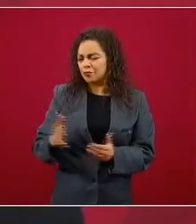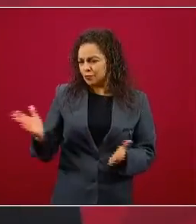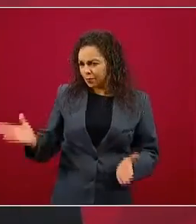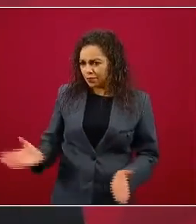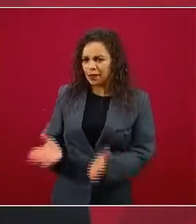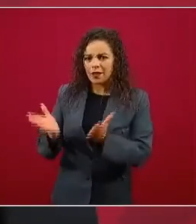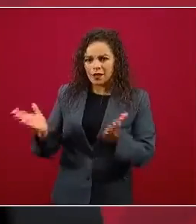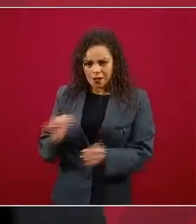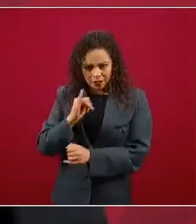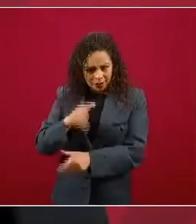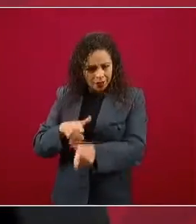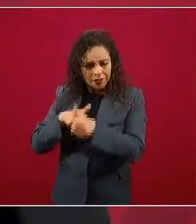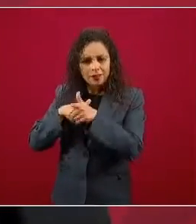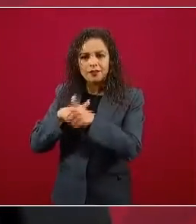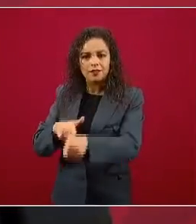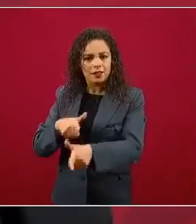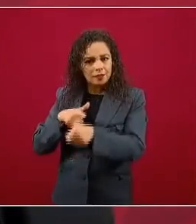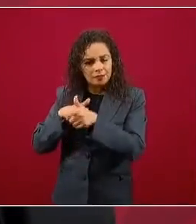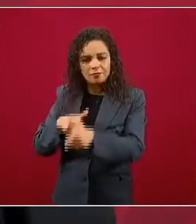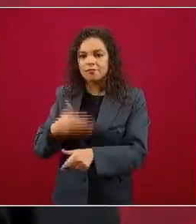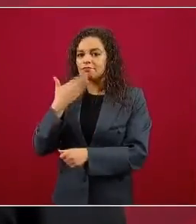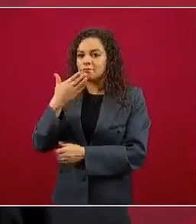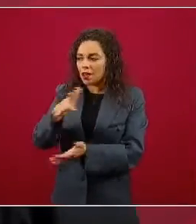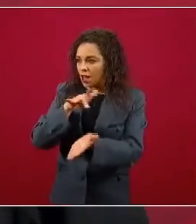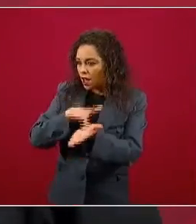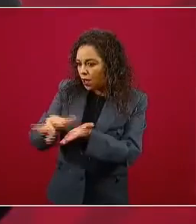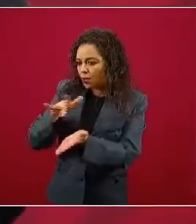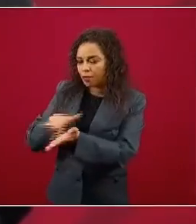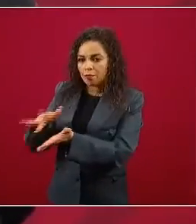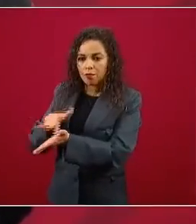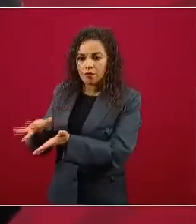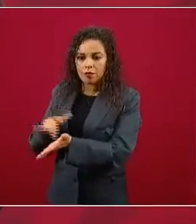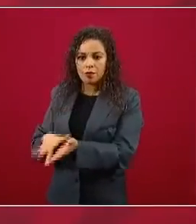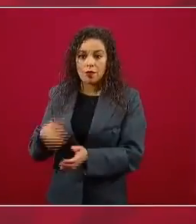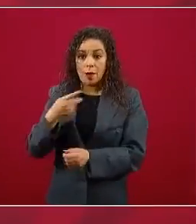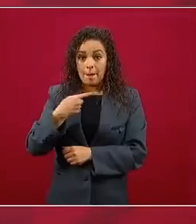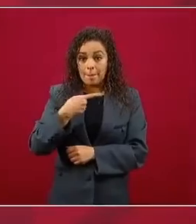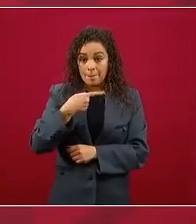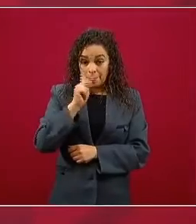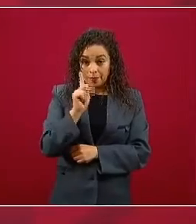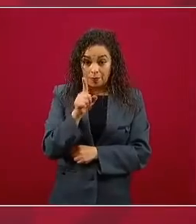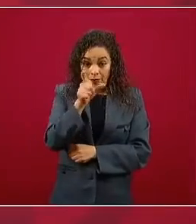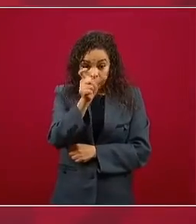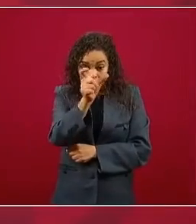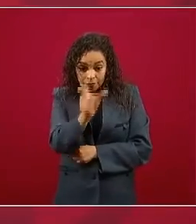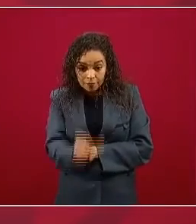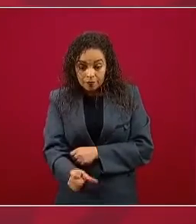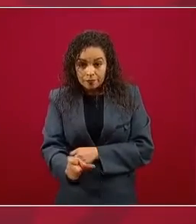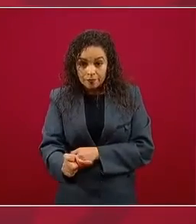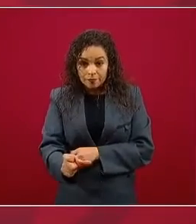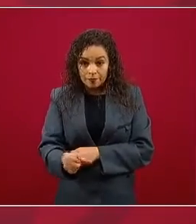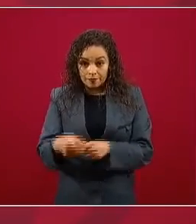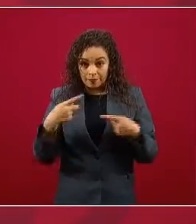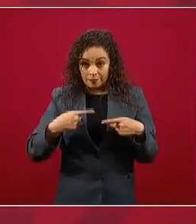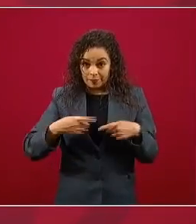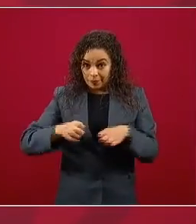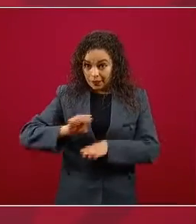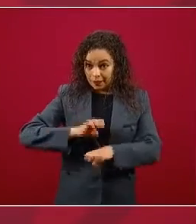que lo sigan haciendo, pero que sienta el empresario que se